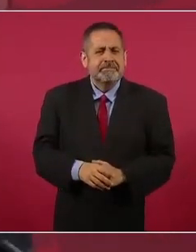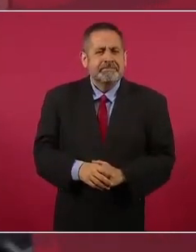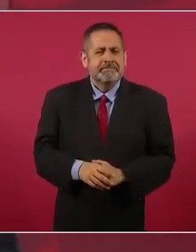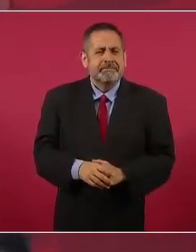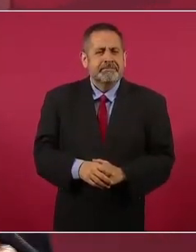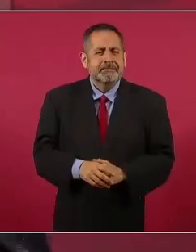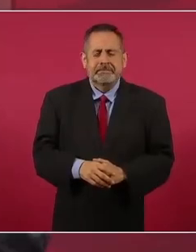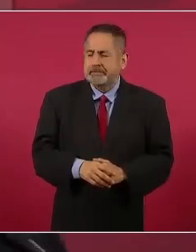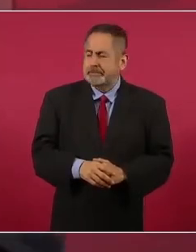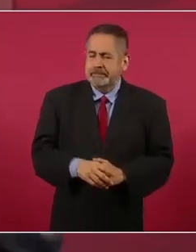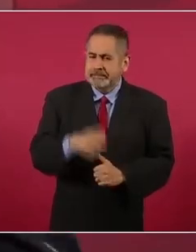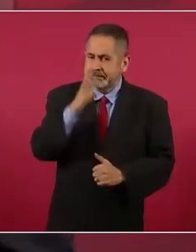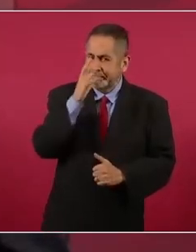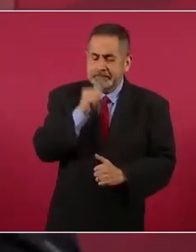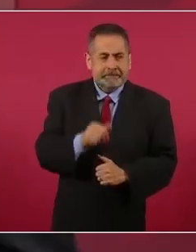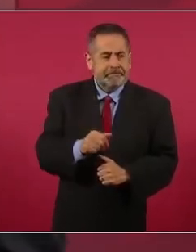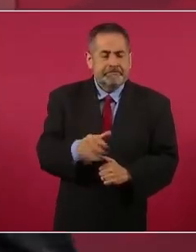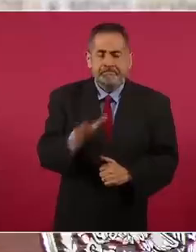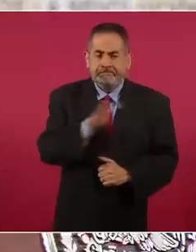Pero lo increíble